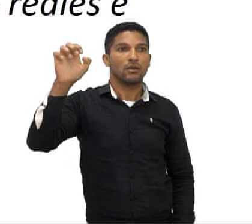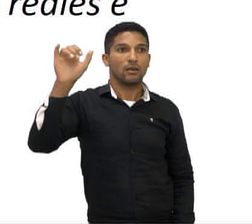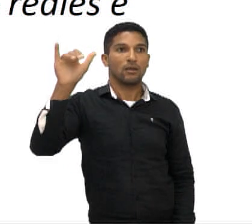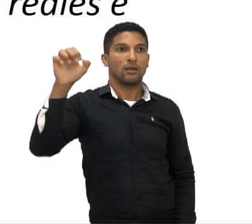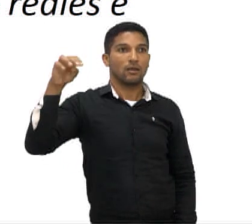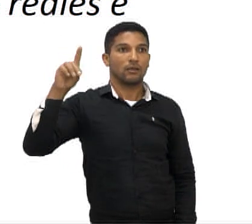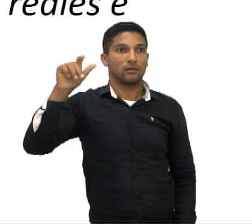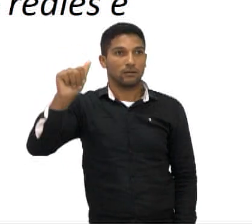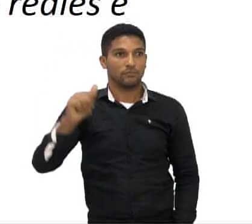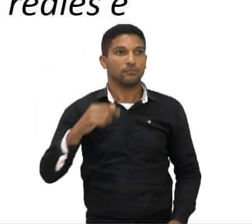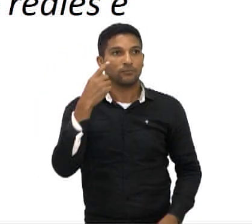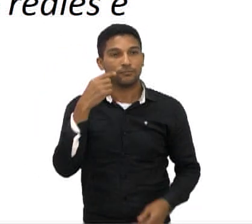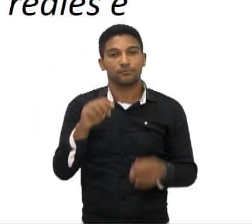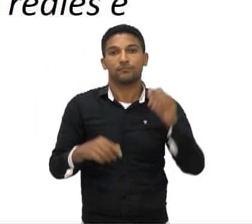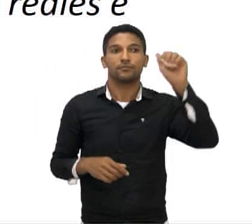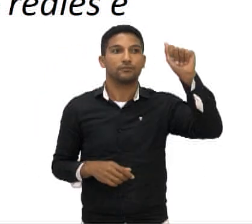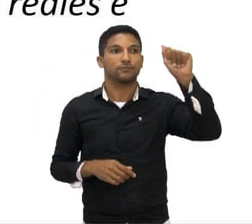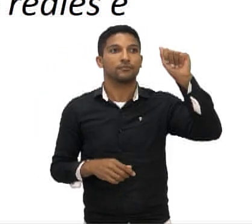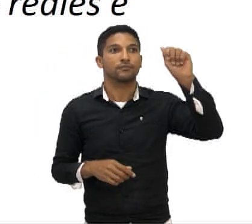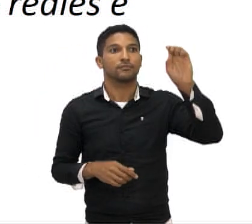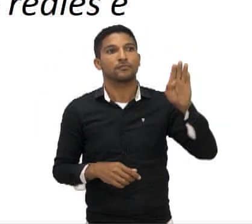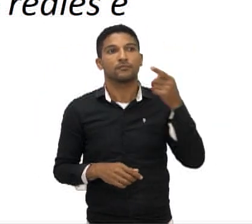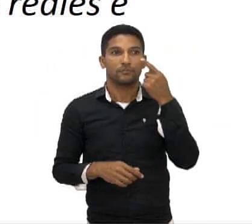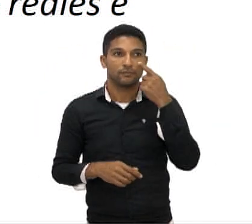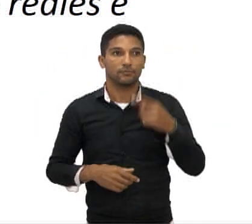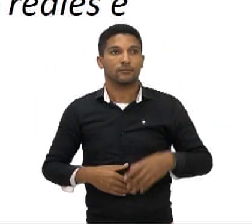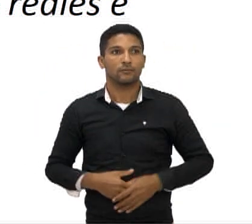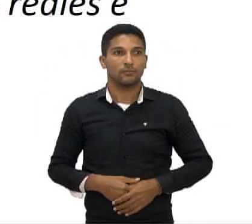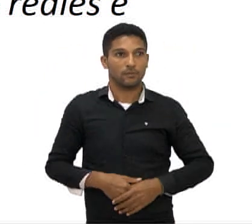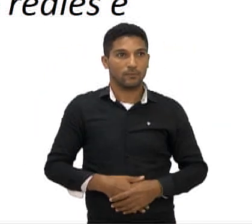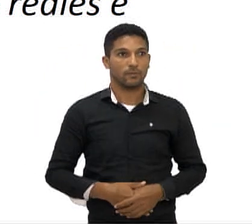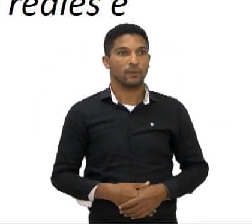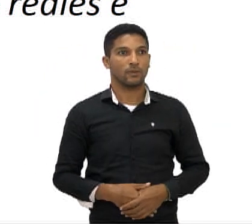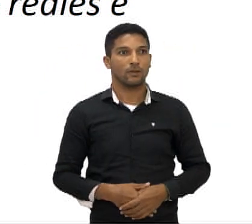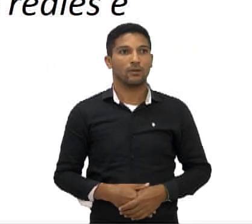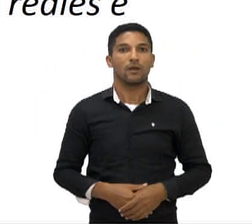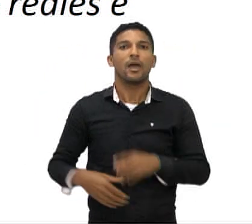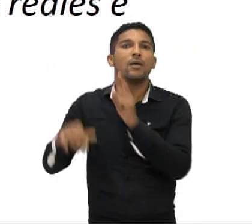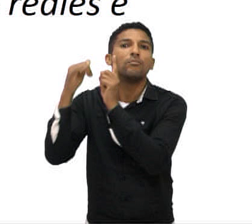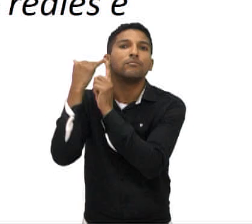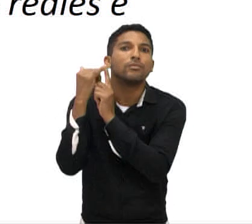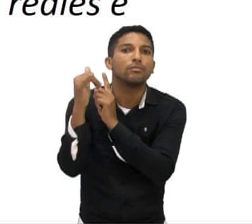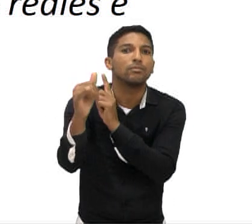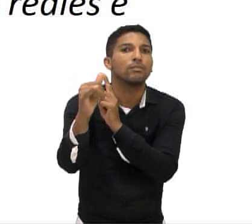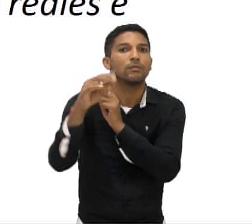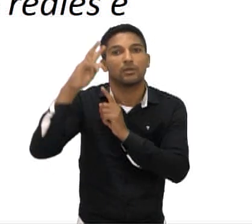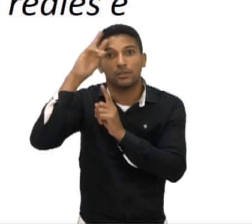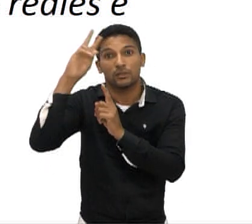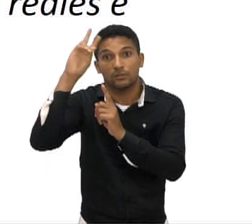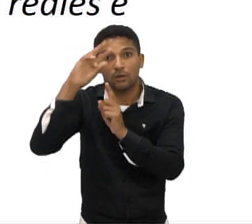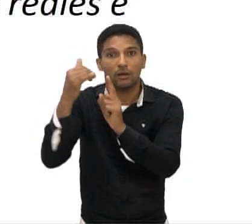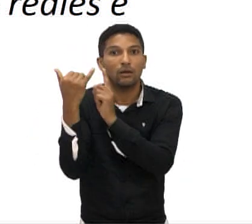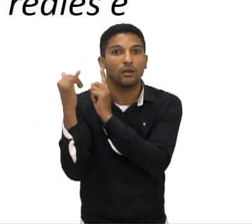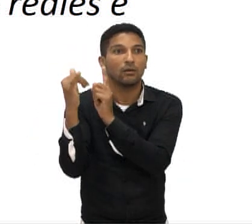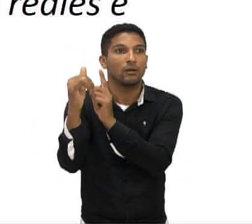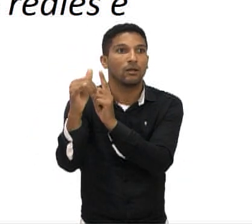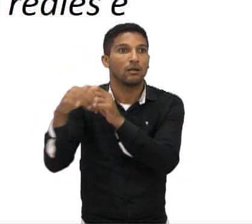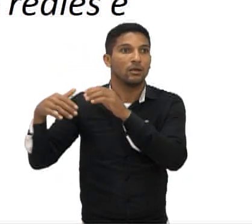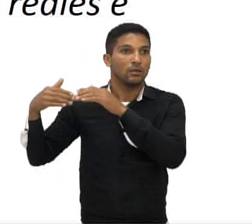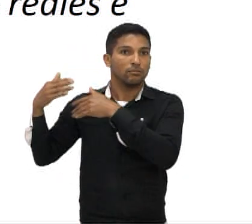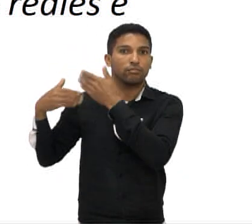ser animales y transmite una moraleja de carácter instructivo. Letra